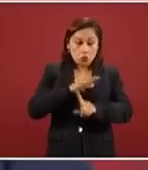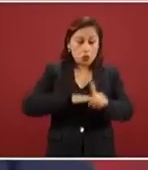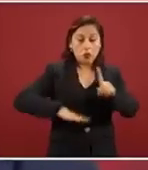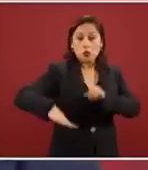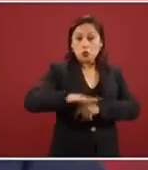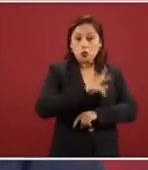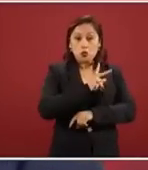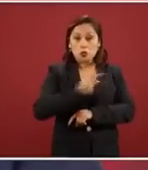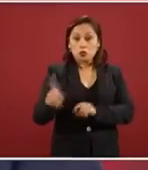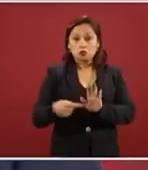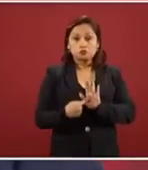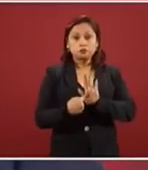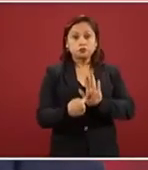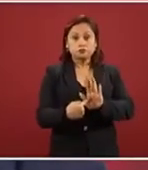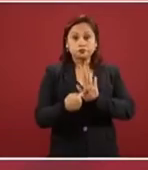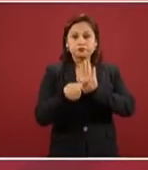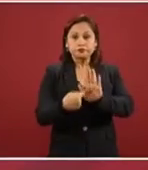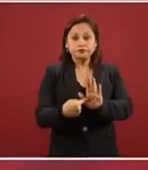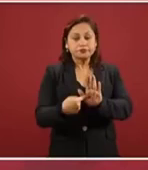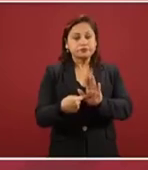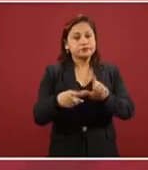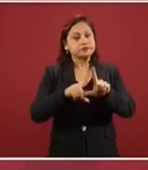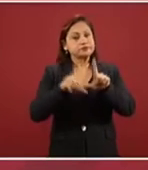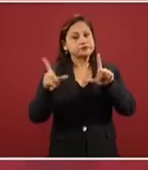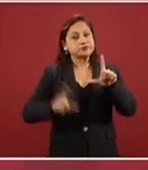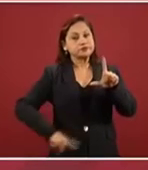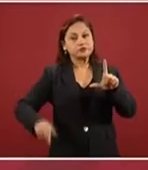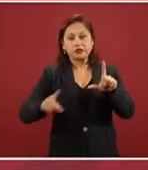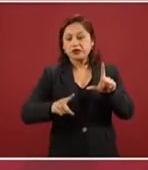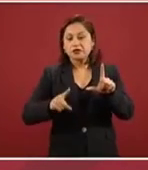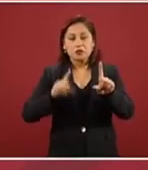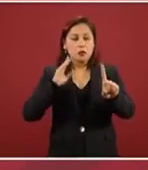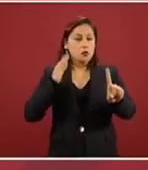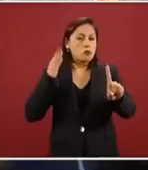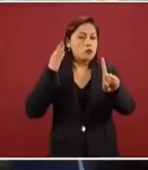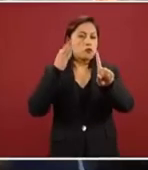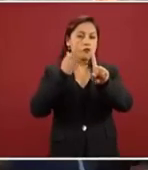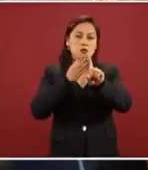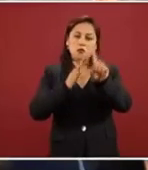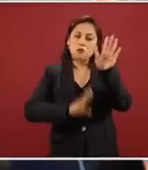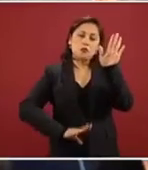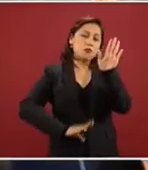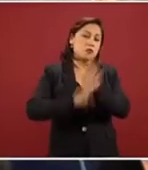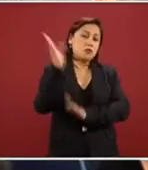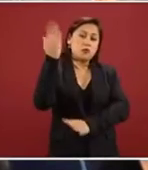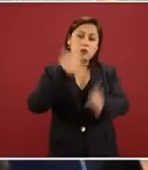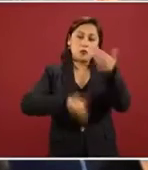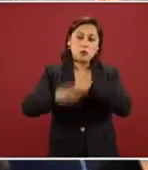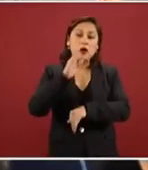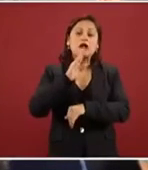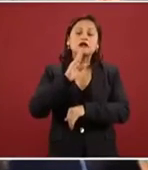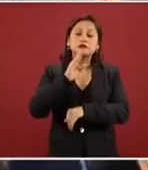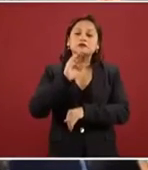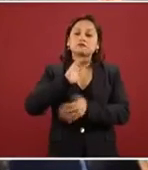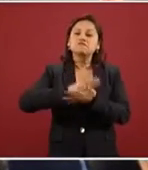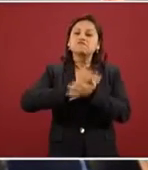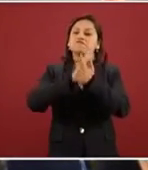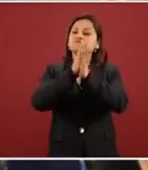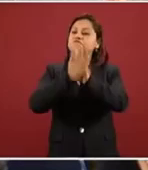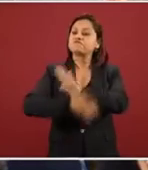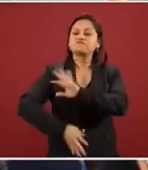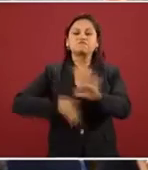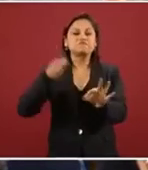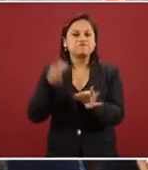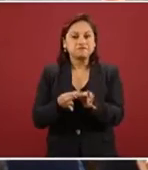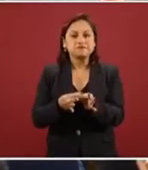vamos a sacar adelante el país y se va a llevar a cabo la transformación. Entonces, vamos muy bien, por eso los